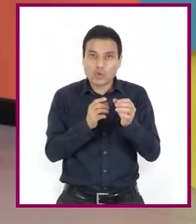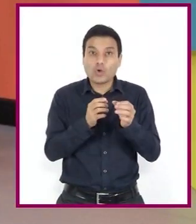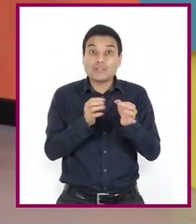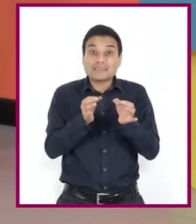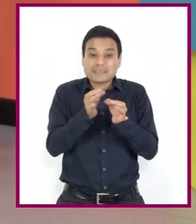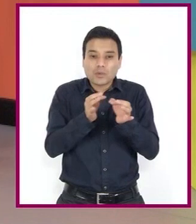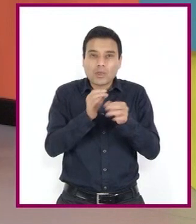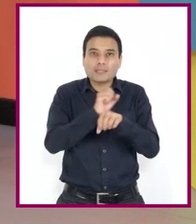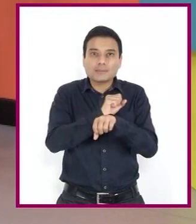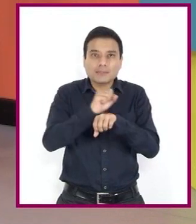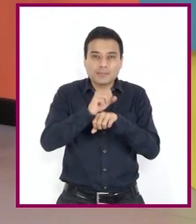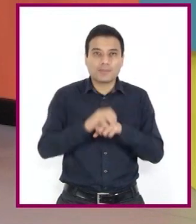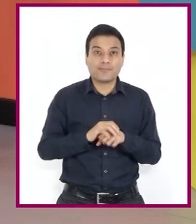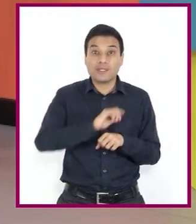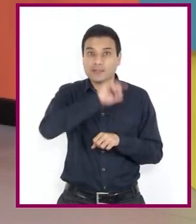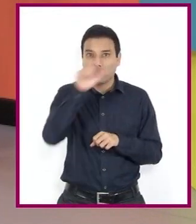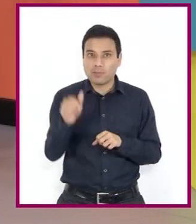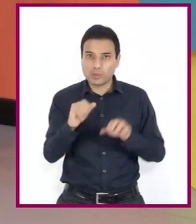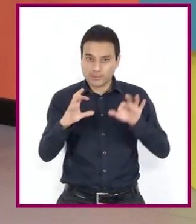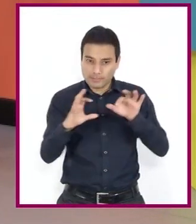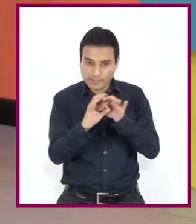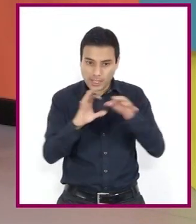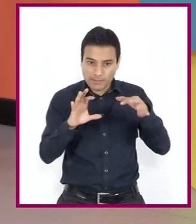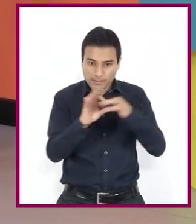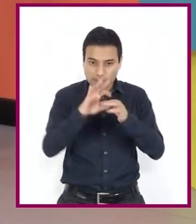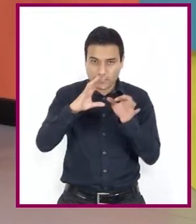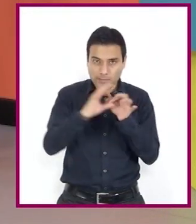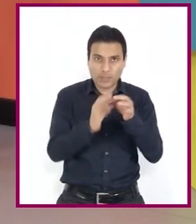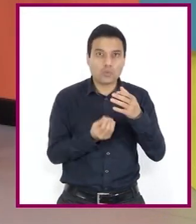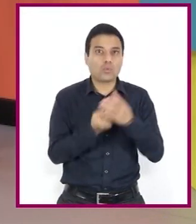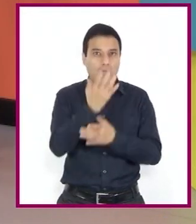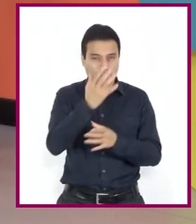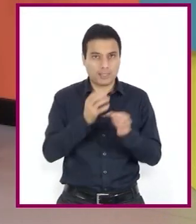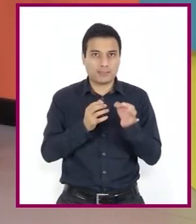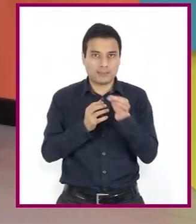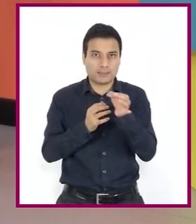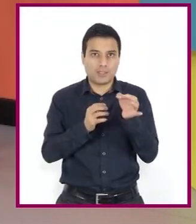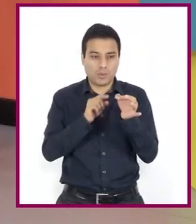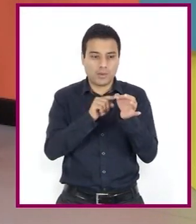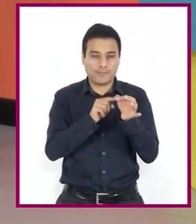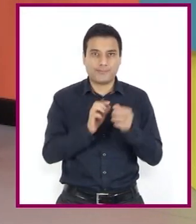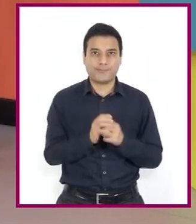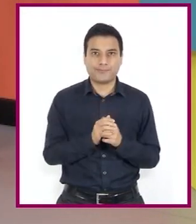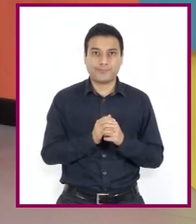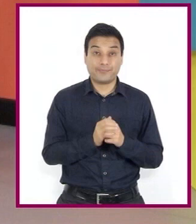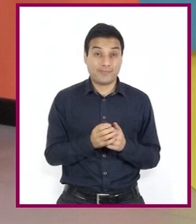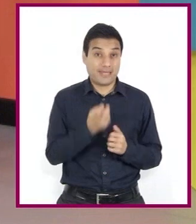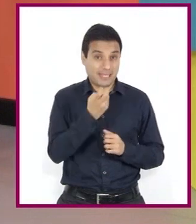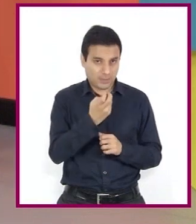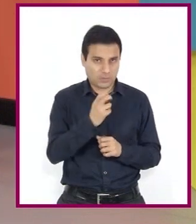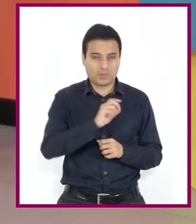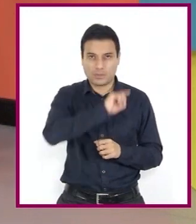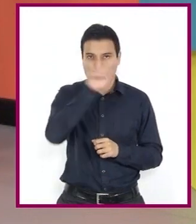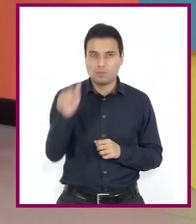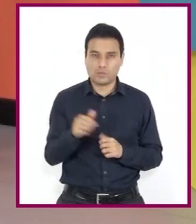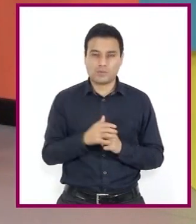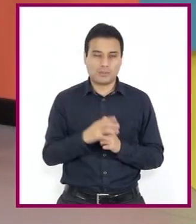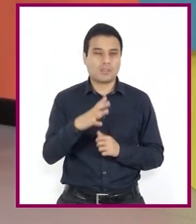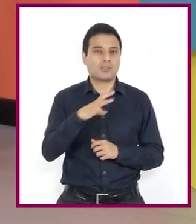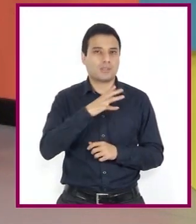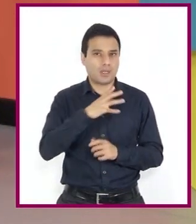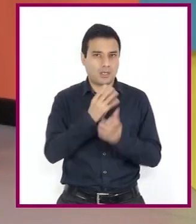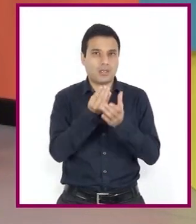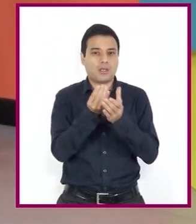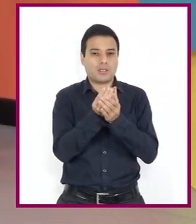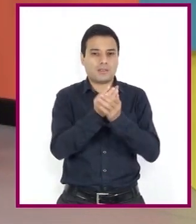se asociaron simbióticamente. Lo anterior pronto se convirtió en una de las bases de la clasificación de